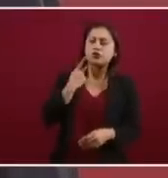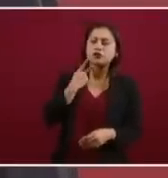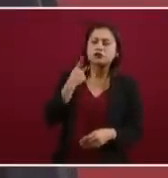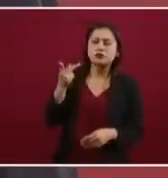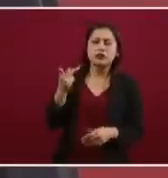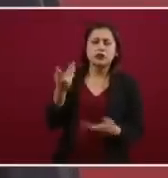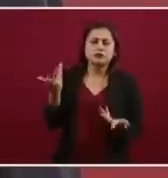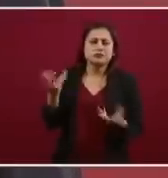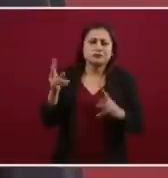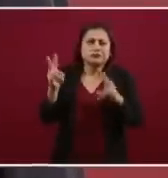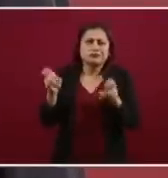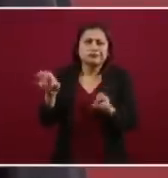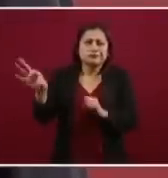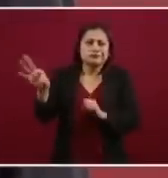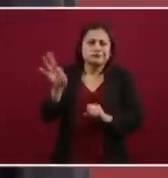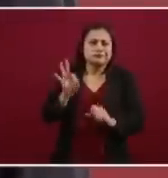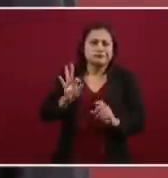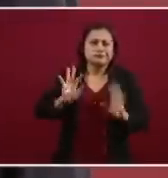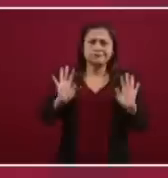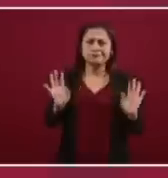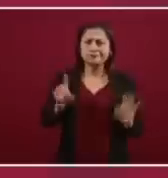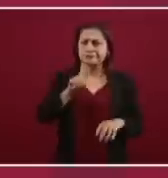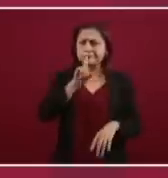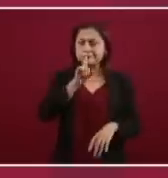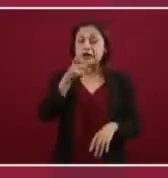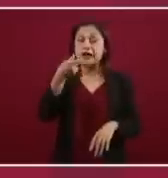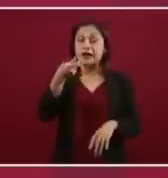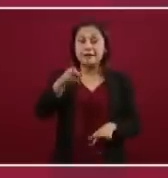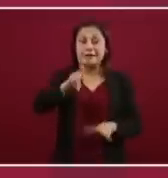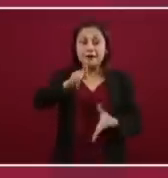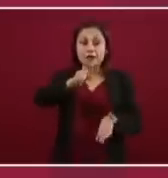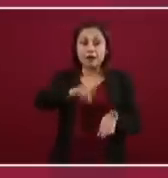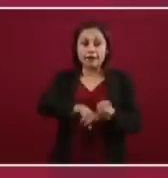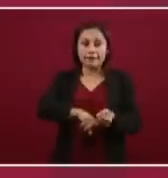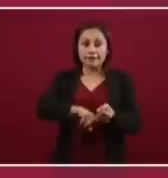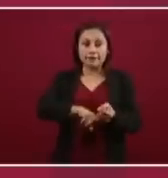Cuando se tiene la moral en alto,